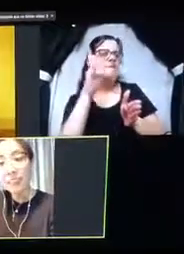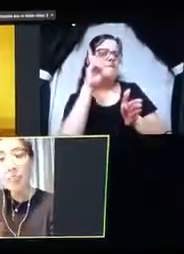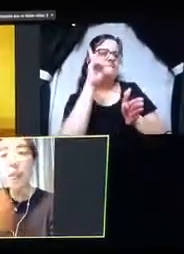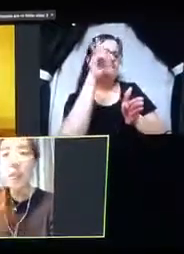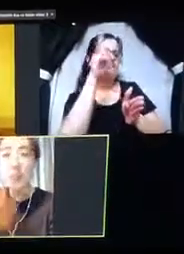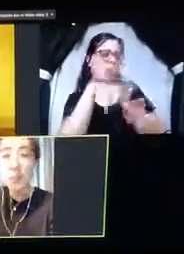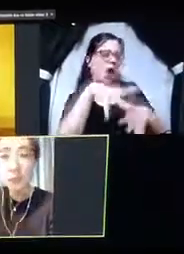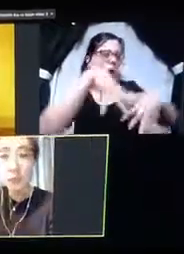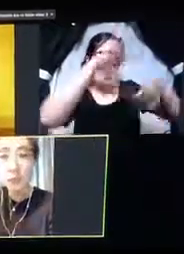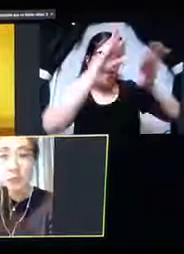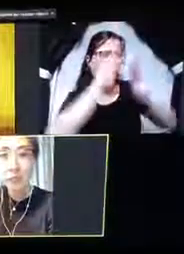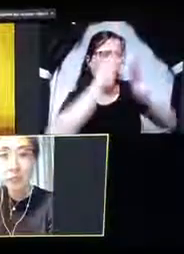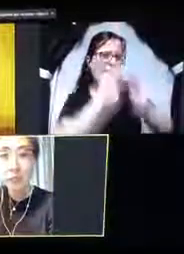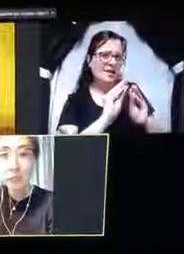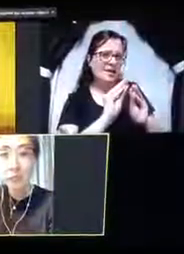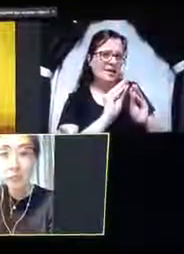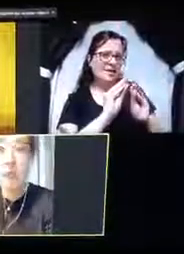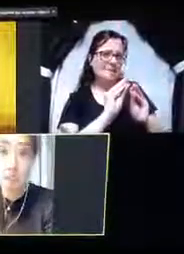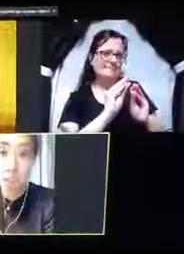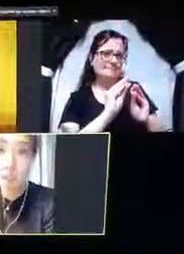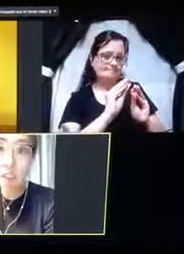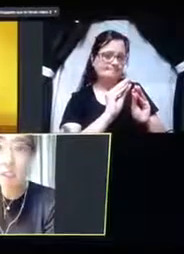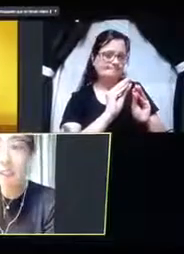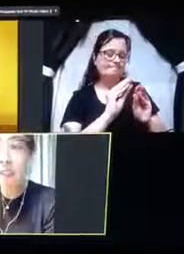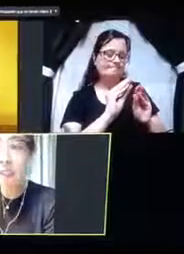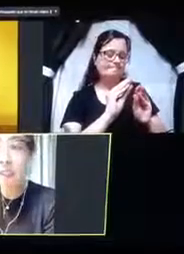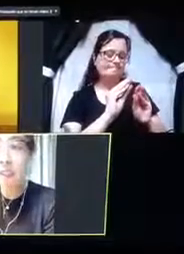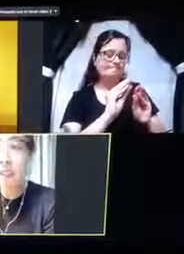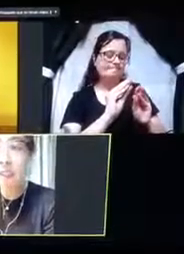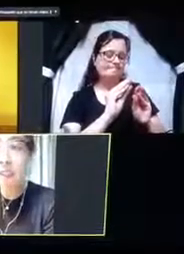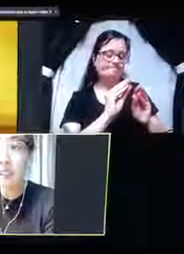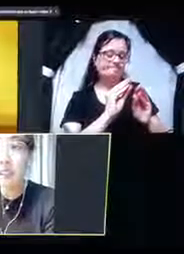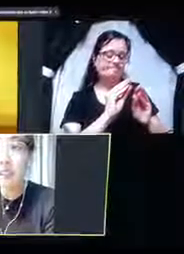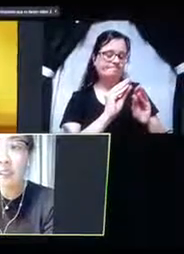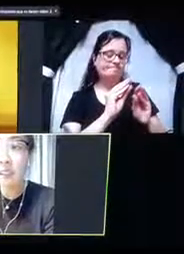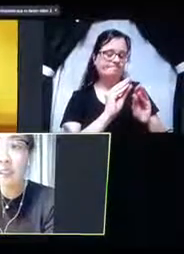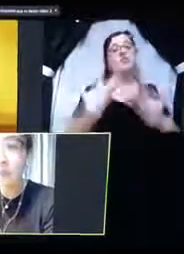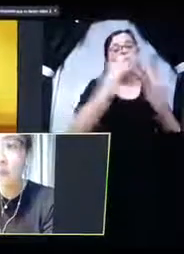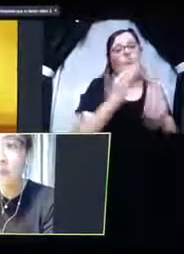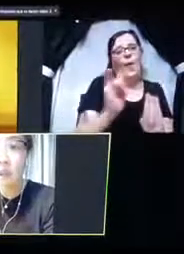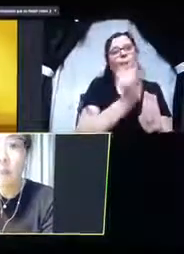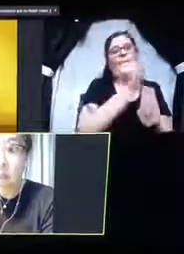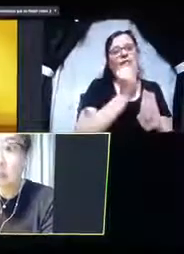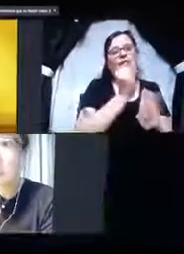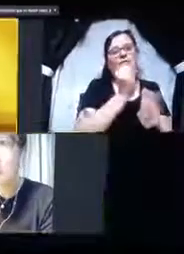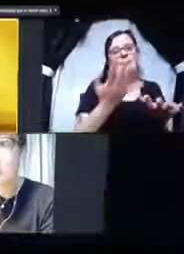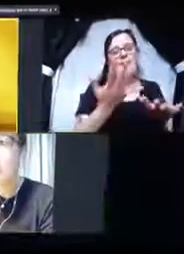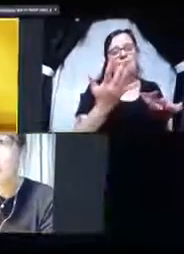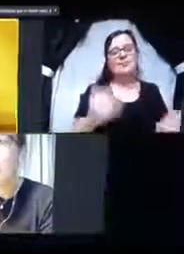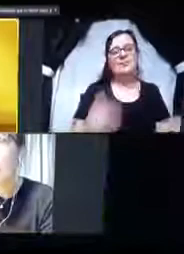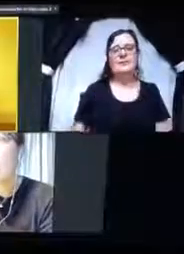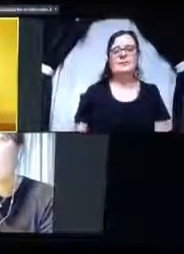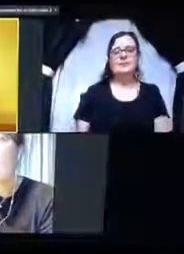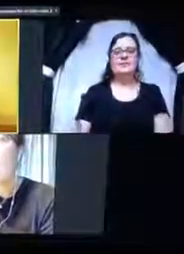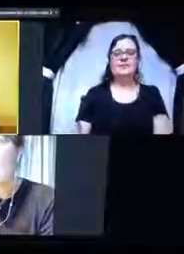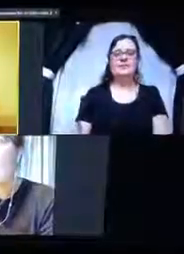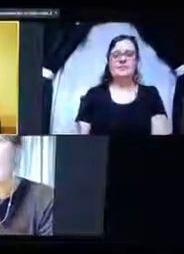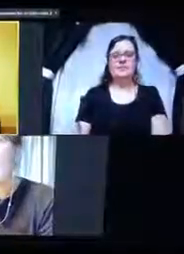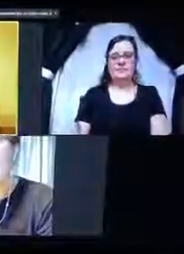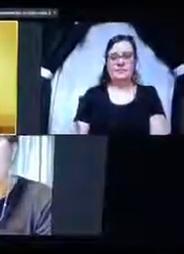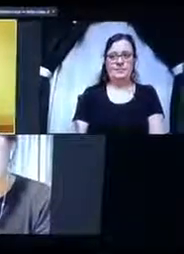esté impidiendo poder tener los beneficios de ese tratamiento que el profesional propone,